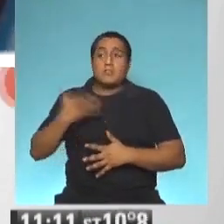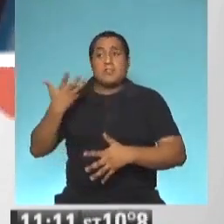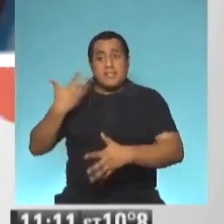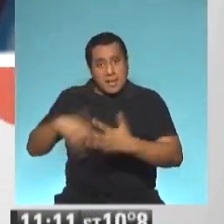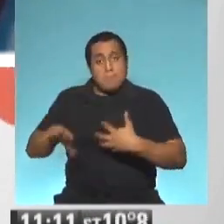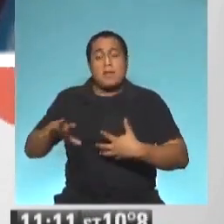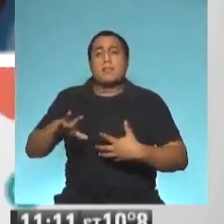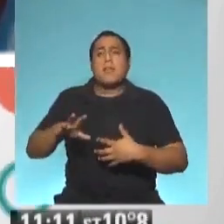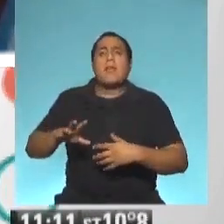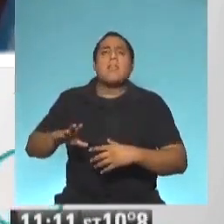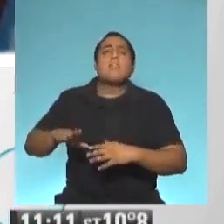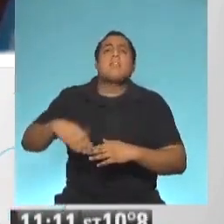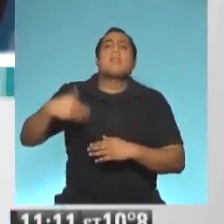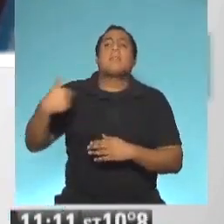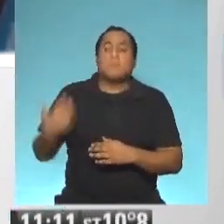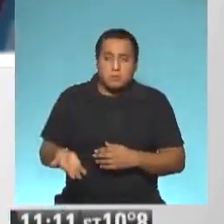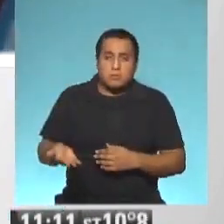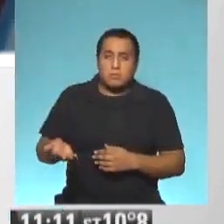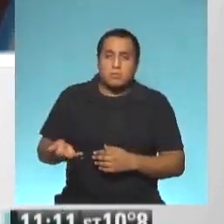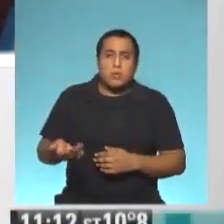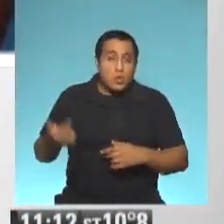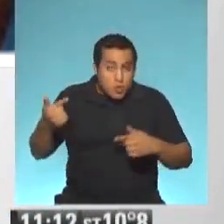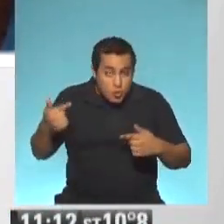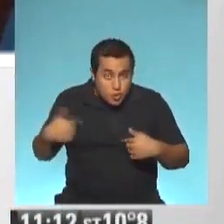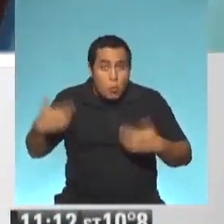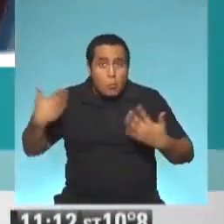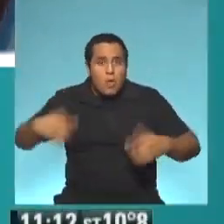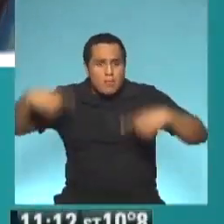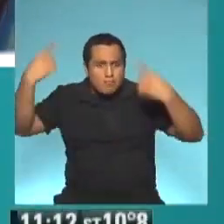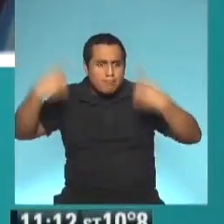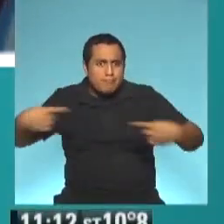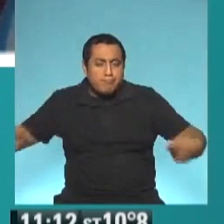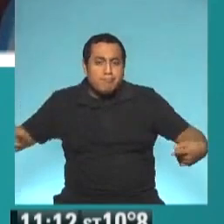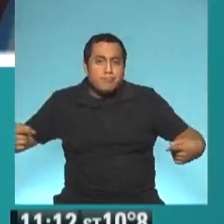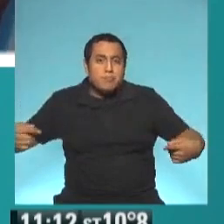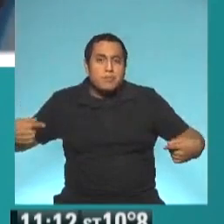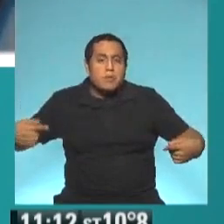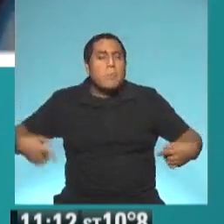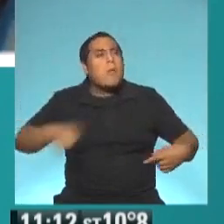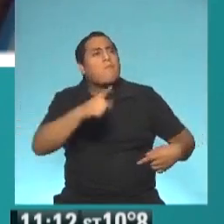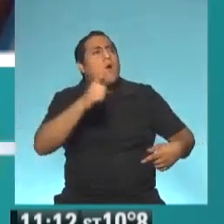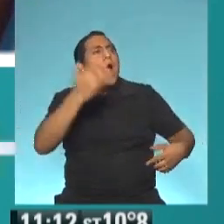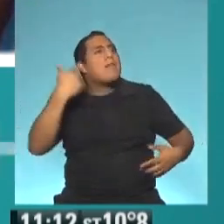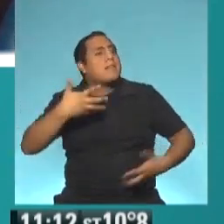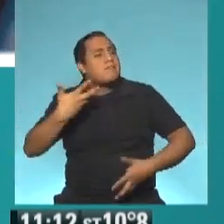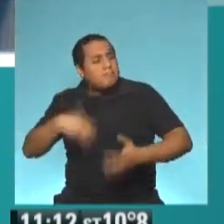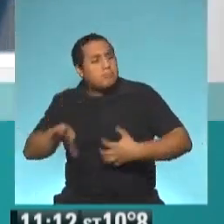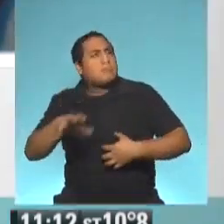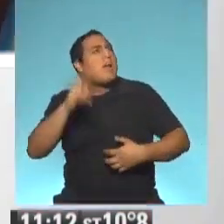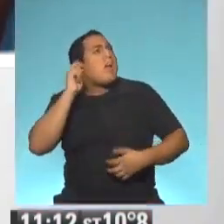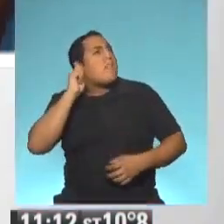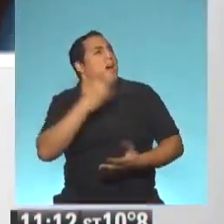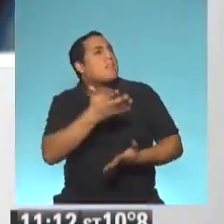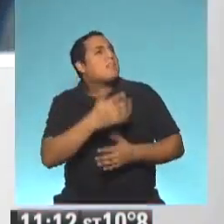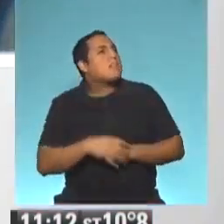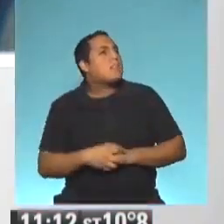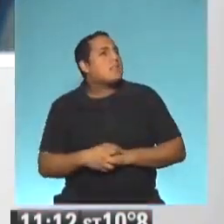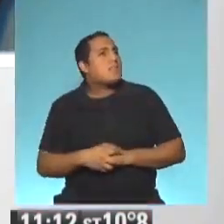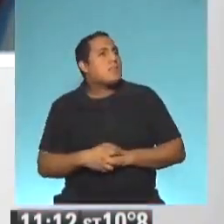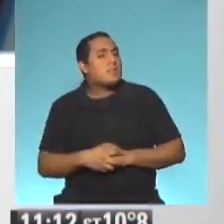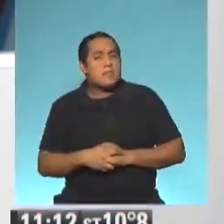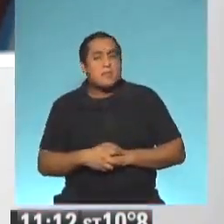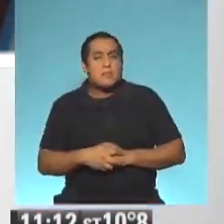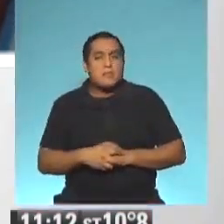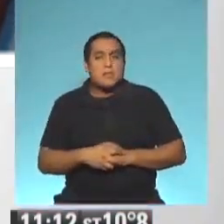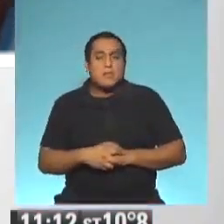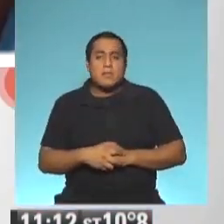trasplante, pude hacer muchísimas cosas. ¿Cuántos años tenías, estudiar, Pablo, cuando se detectó que tenías una